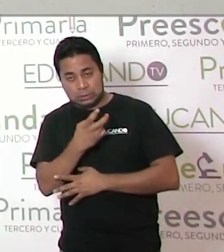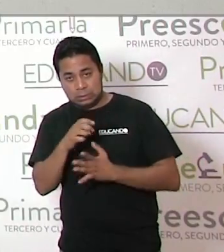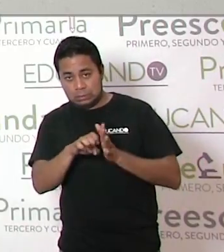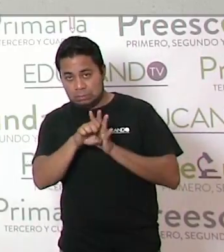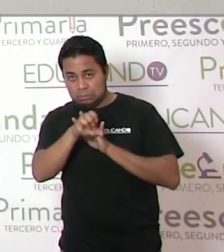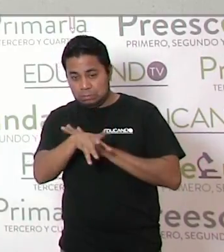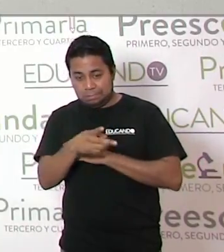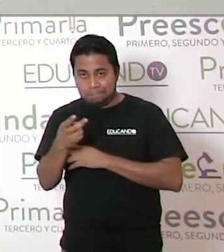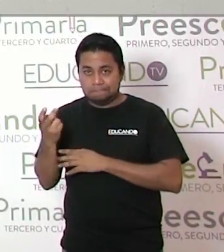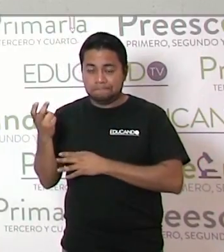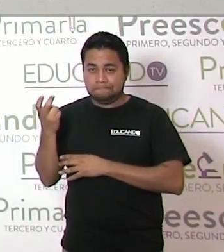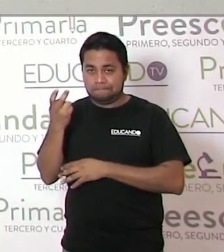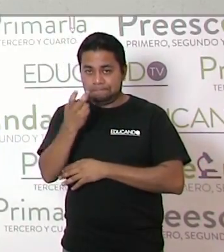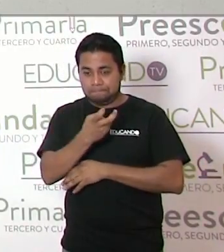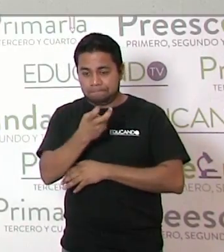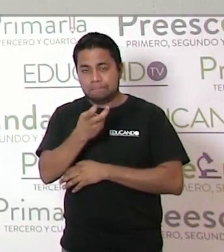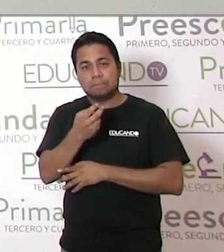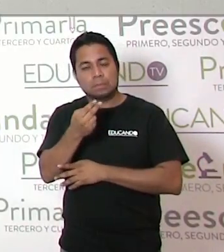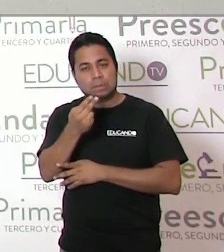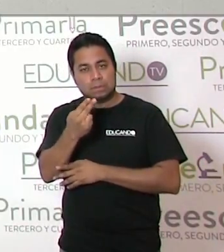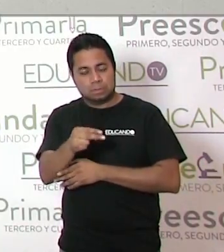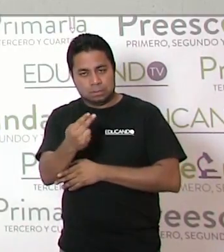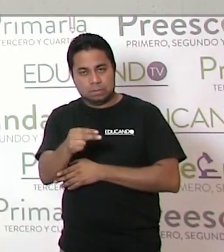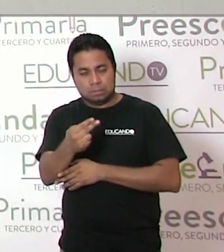Esta parte se llama